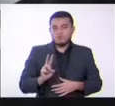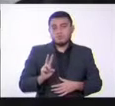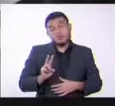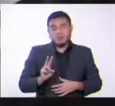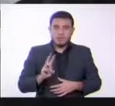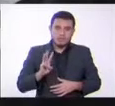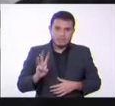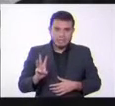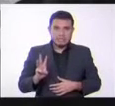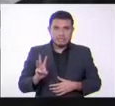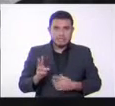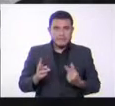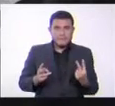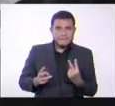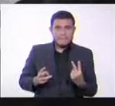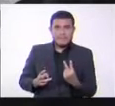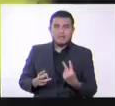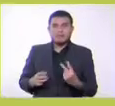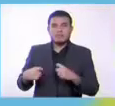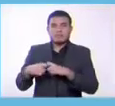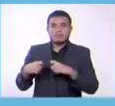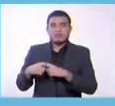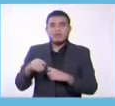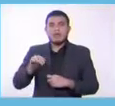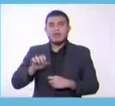3 pares de electrones.